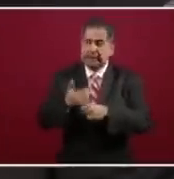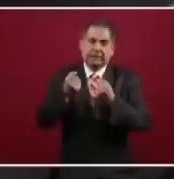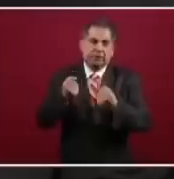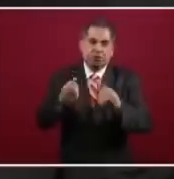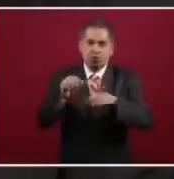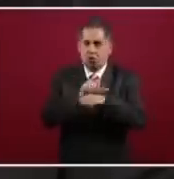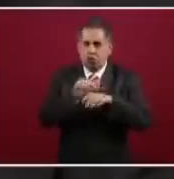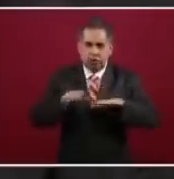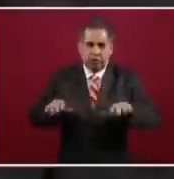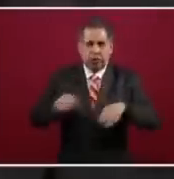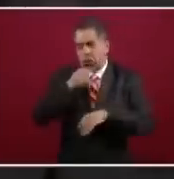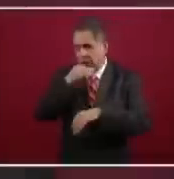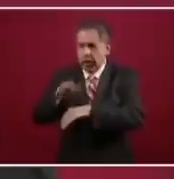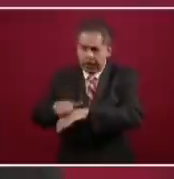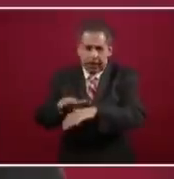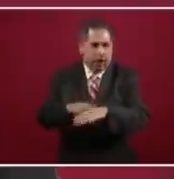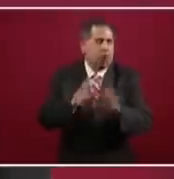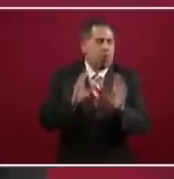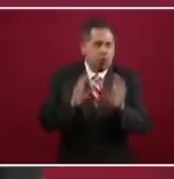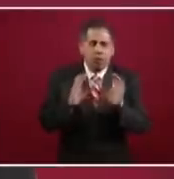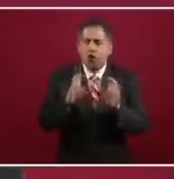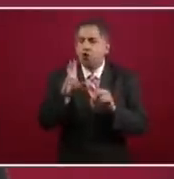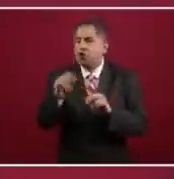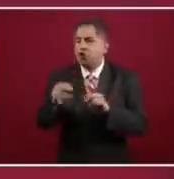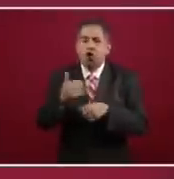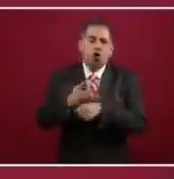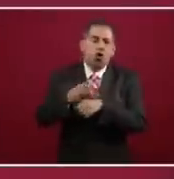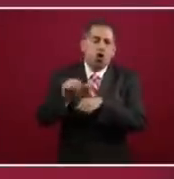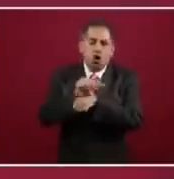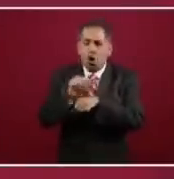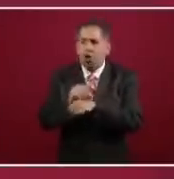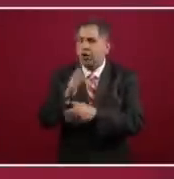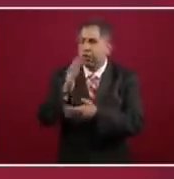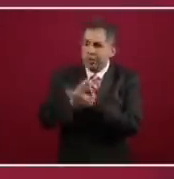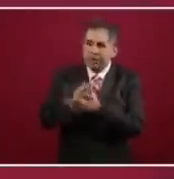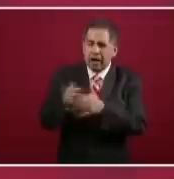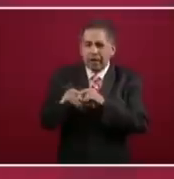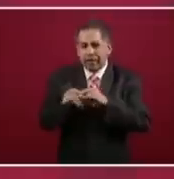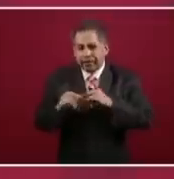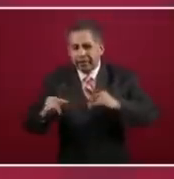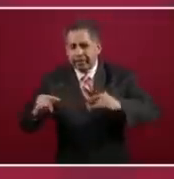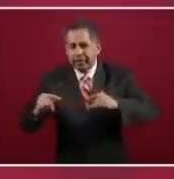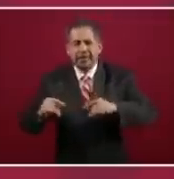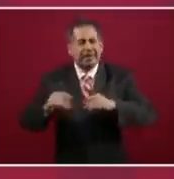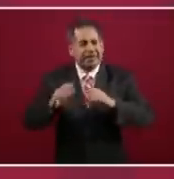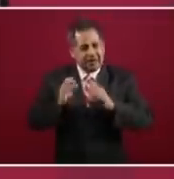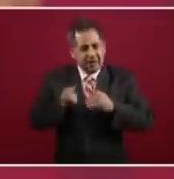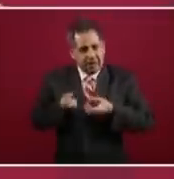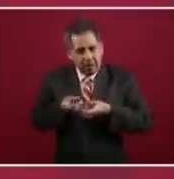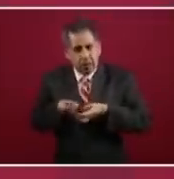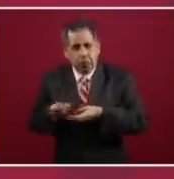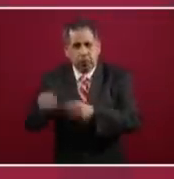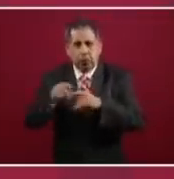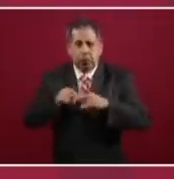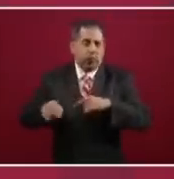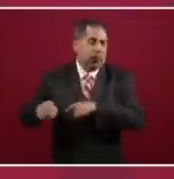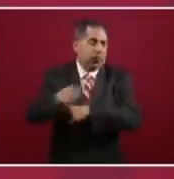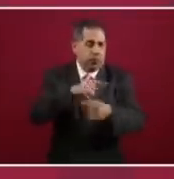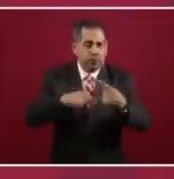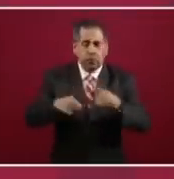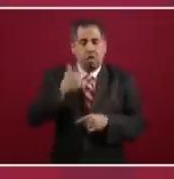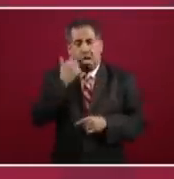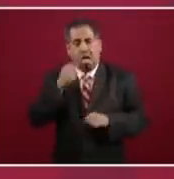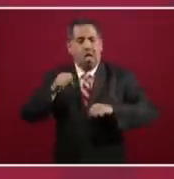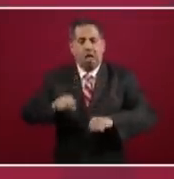cuiden que no vayan estacionarse en doble fila con la prepotencia de